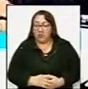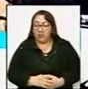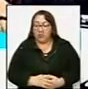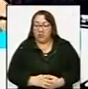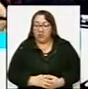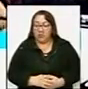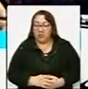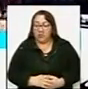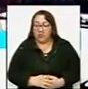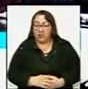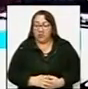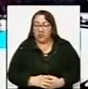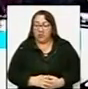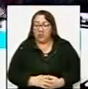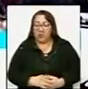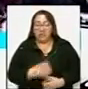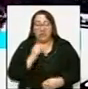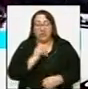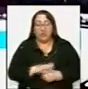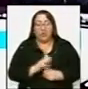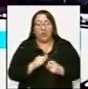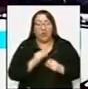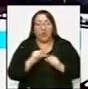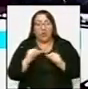de militantes, ¿no? Porque